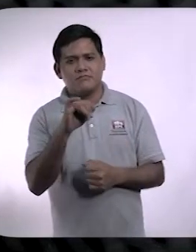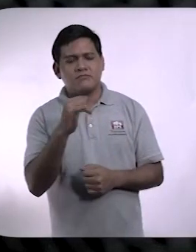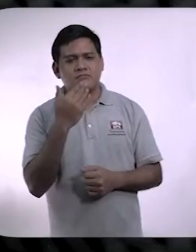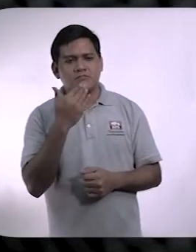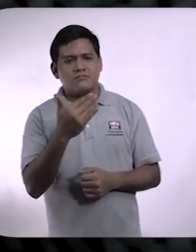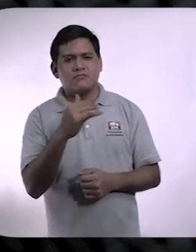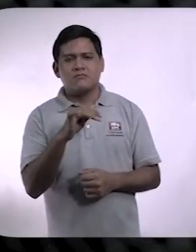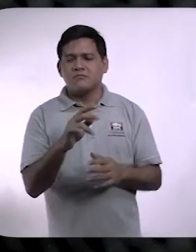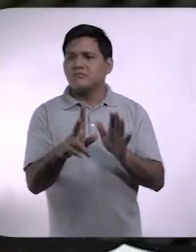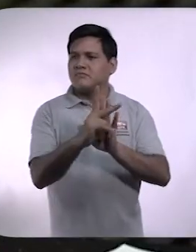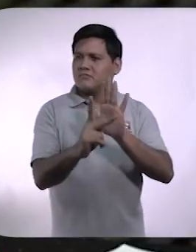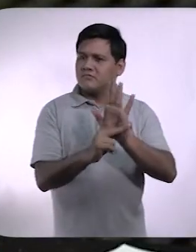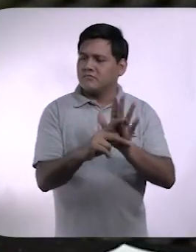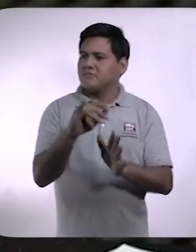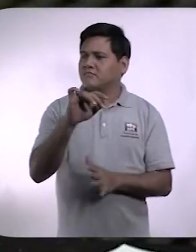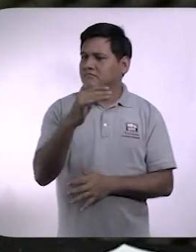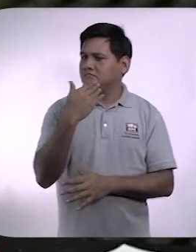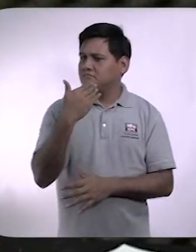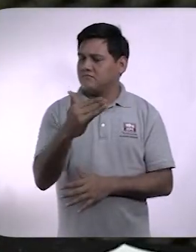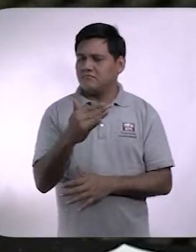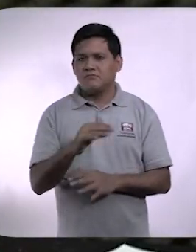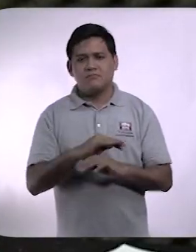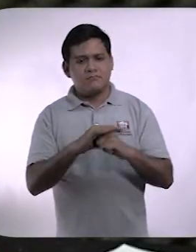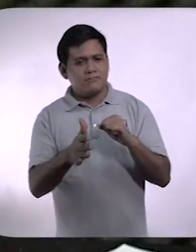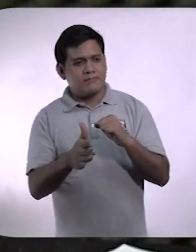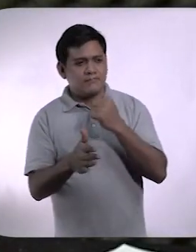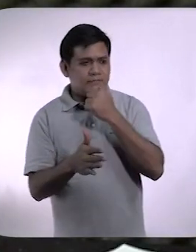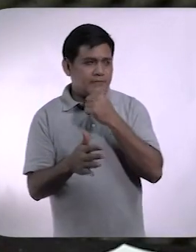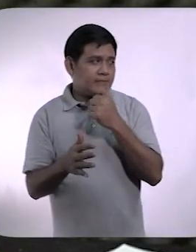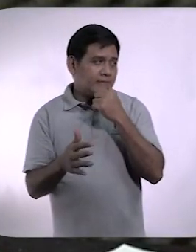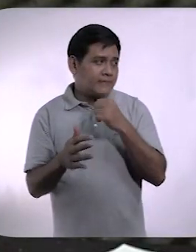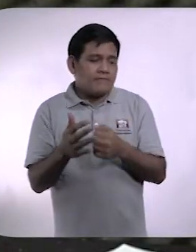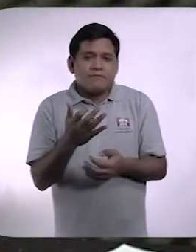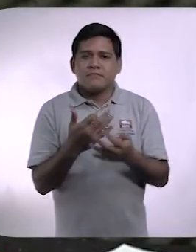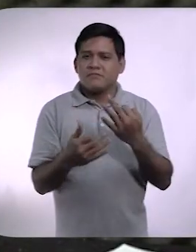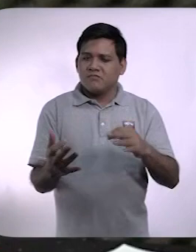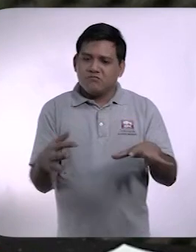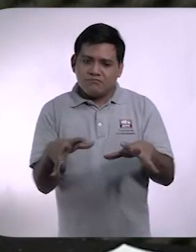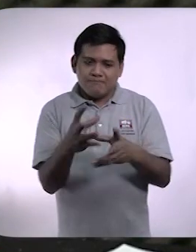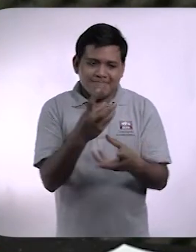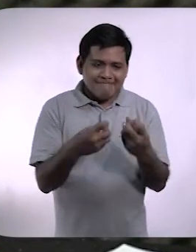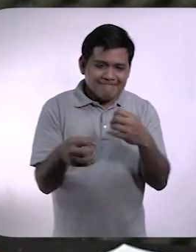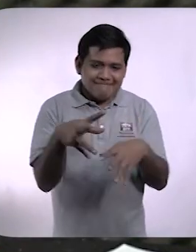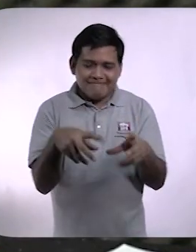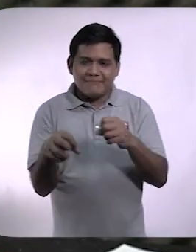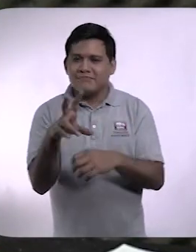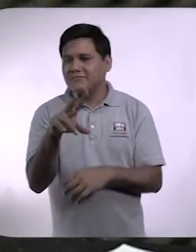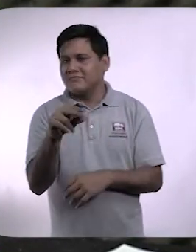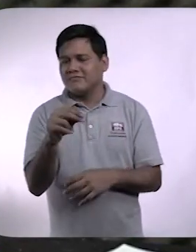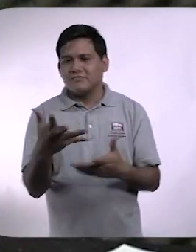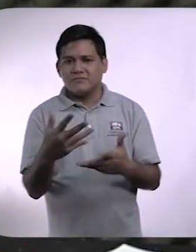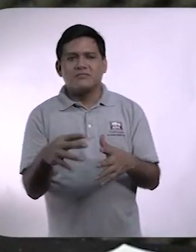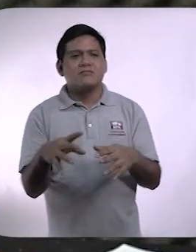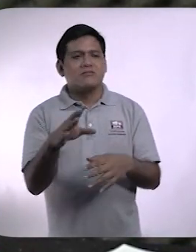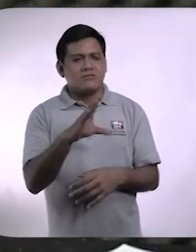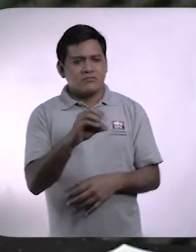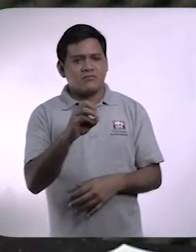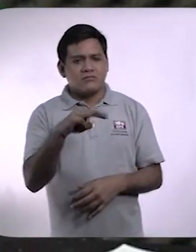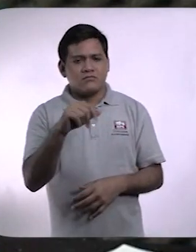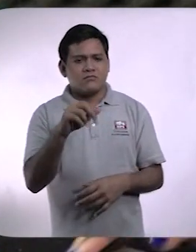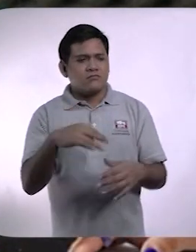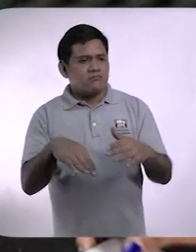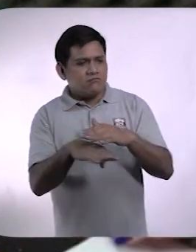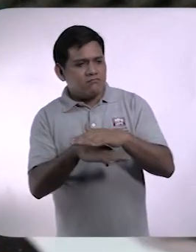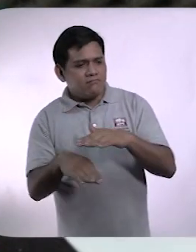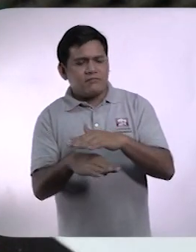que con esa explicación, para no exactamente revolverlos, eso es lo básico, hacerles esa recomendación a